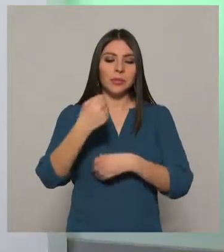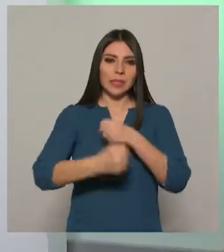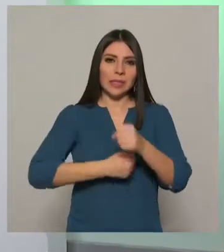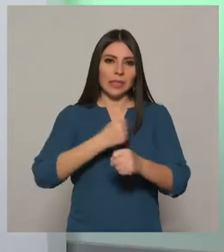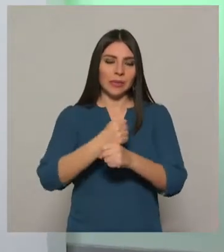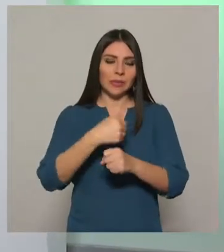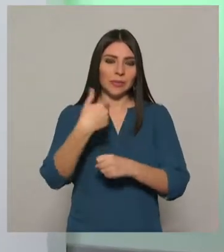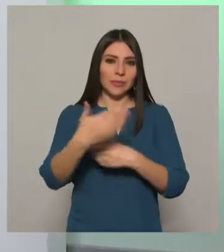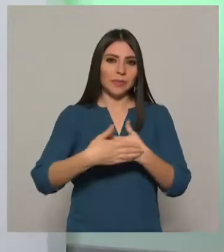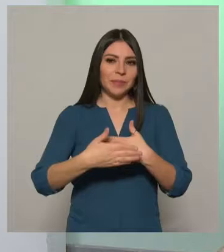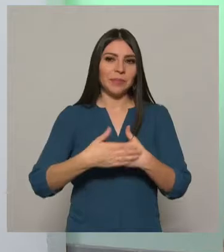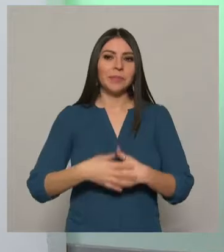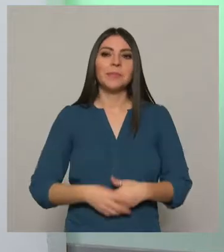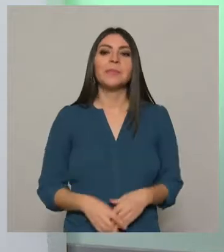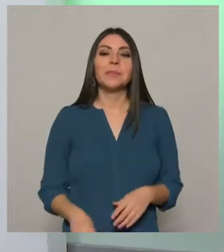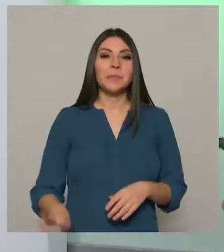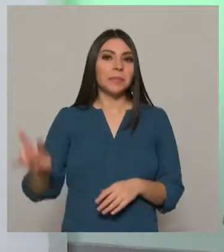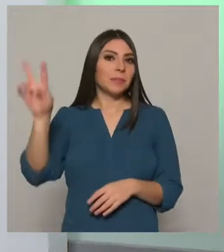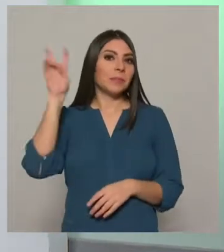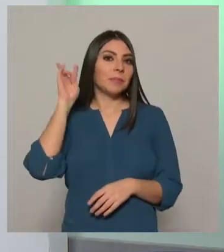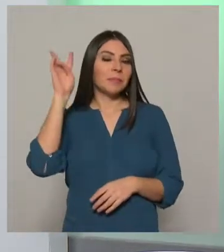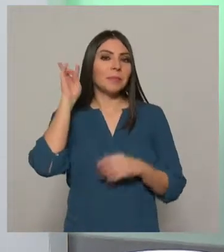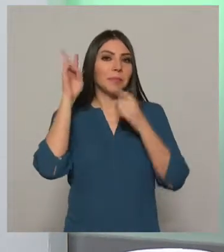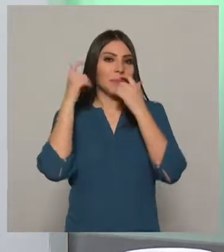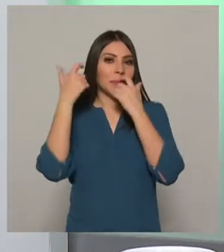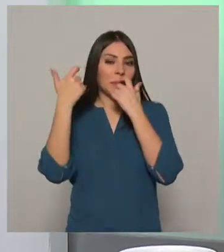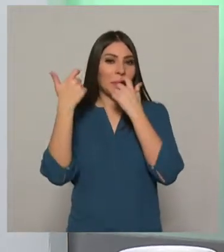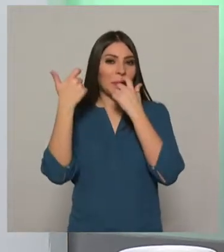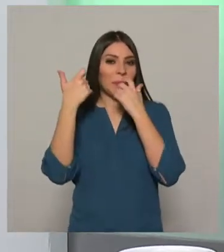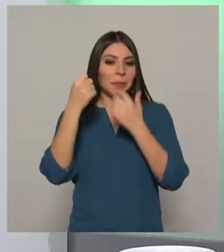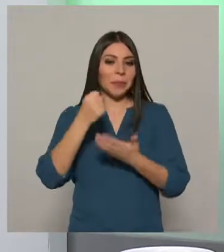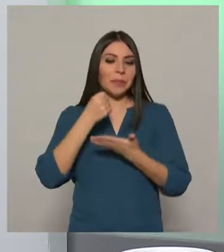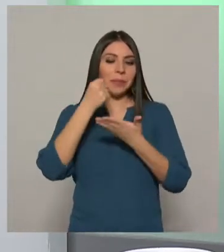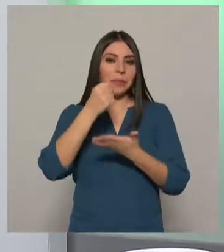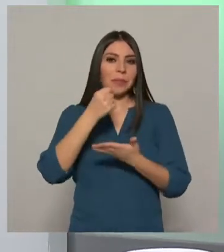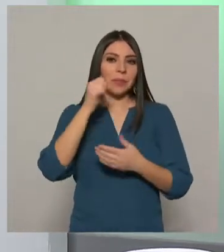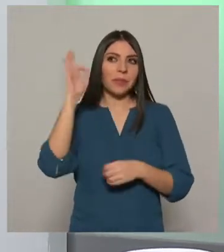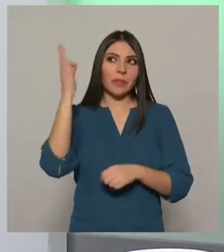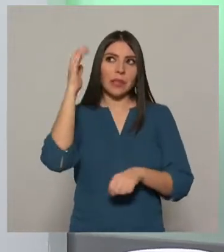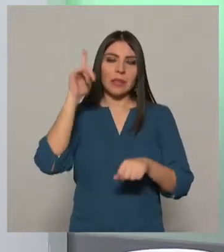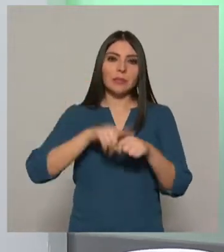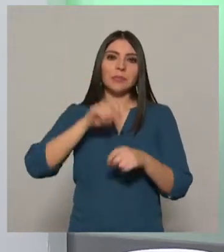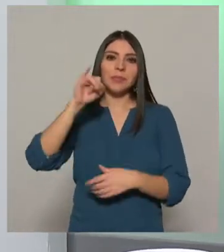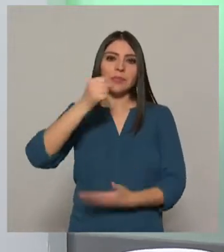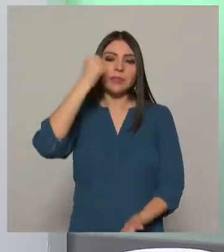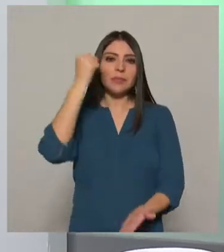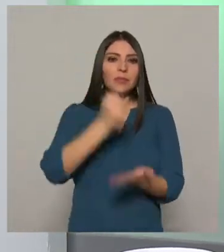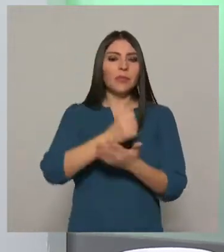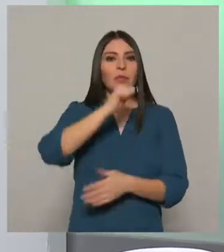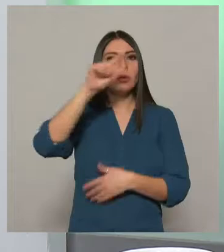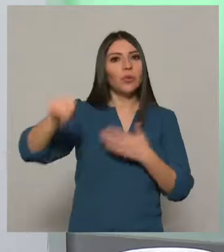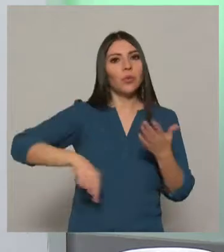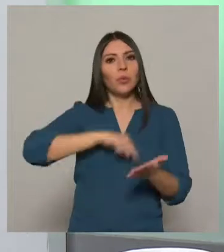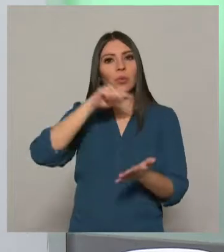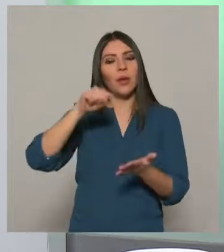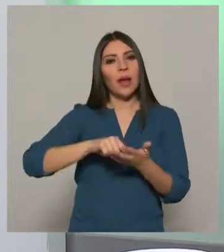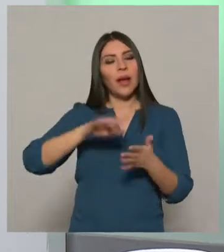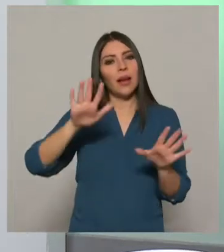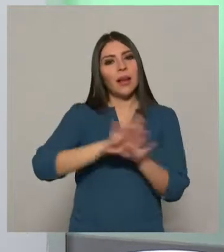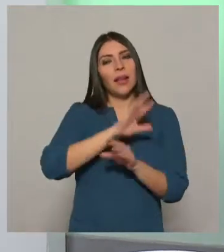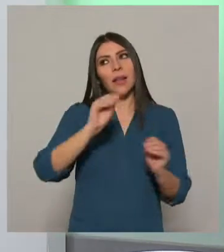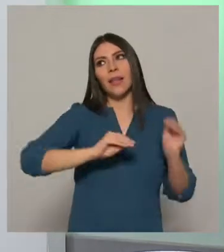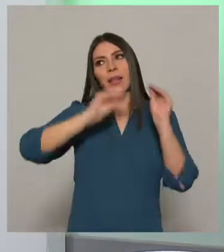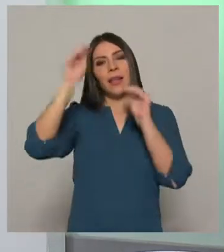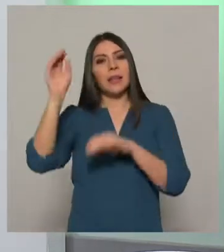viernes pasado se aprobó el presupuesto federal en una sede externa y a partir de ese momento hubo muchos dimes